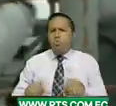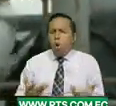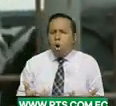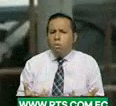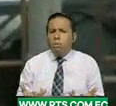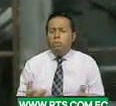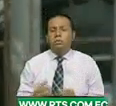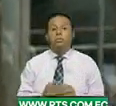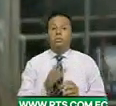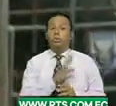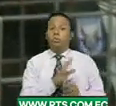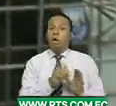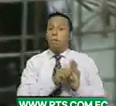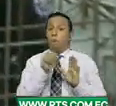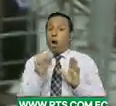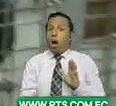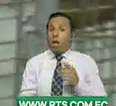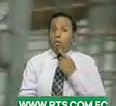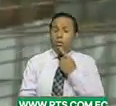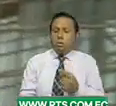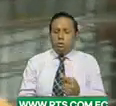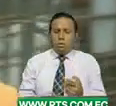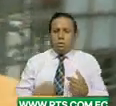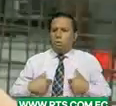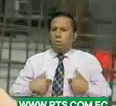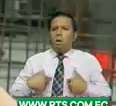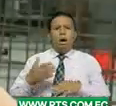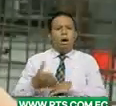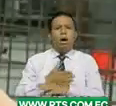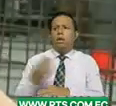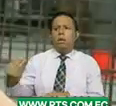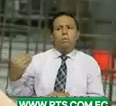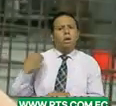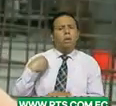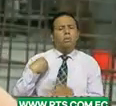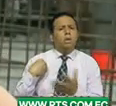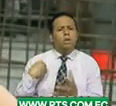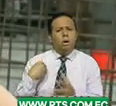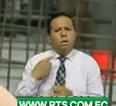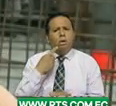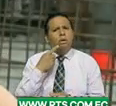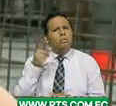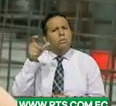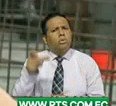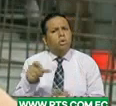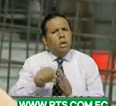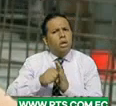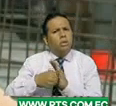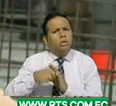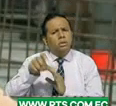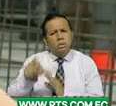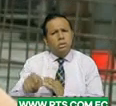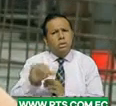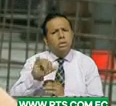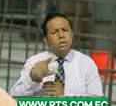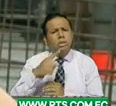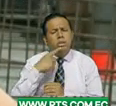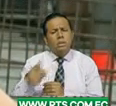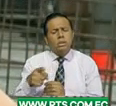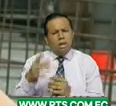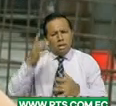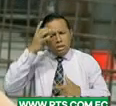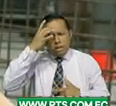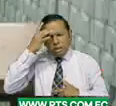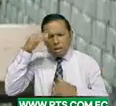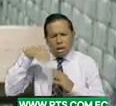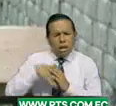indicó desconocer del traslado de su defendido. Sí, él dice que se siente muy mal todavía, pero ya está aquí, ya el médico del Eugenio Espejo le ha dado de